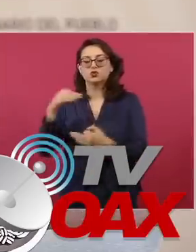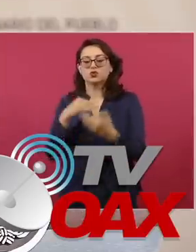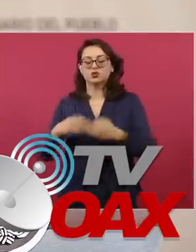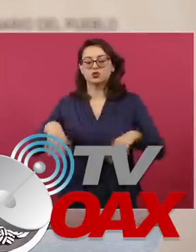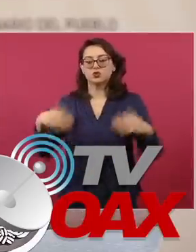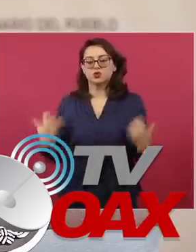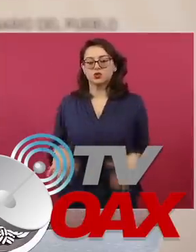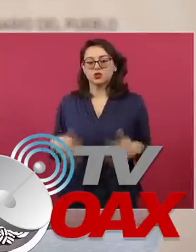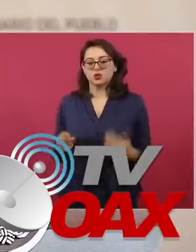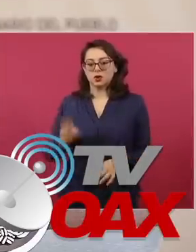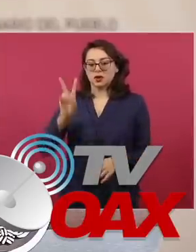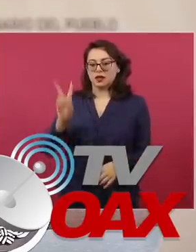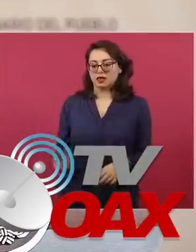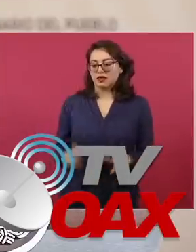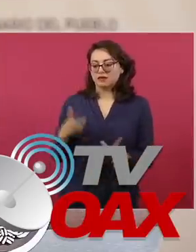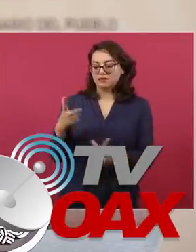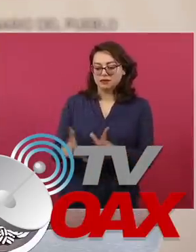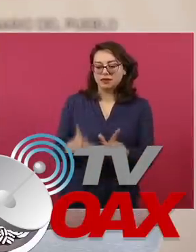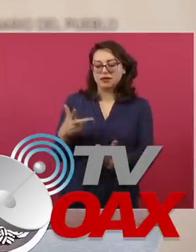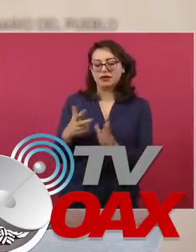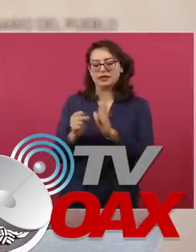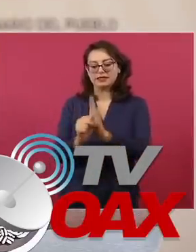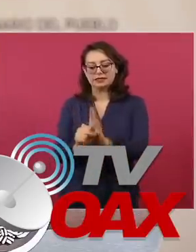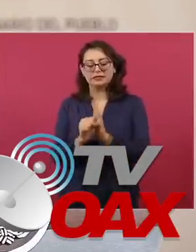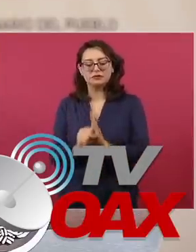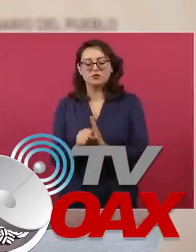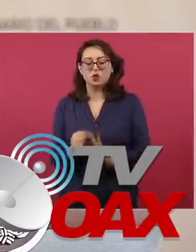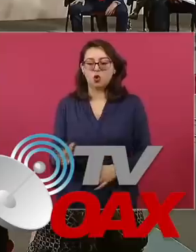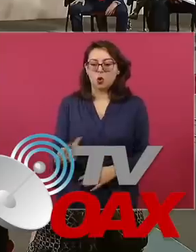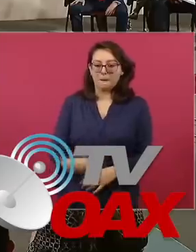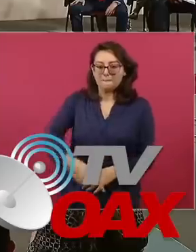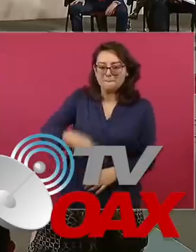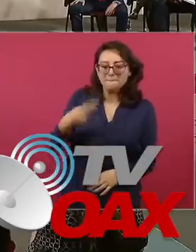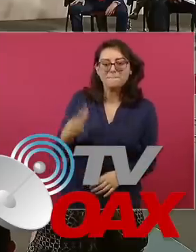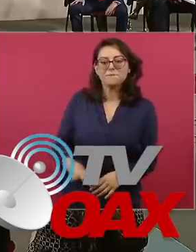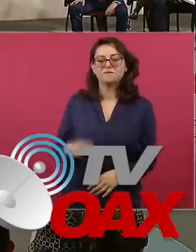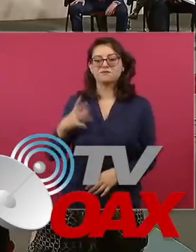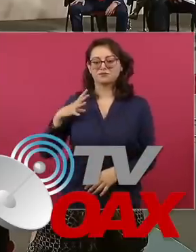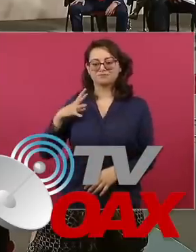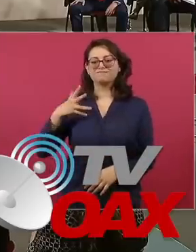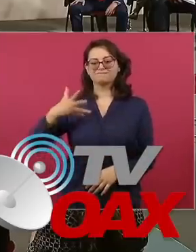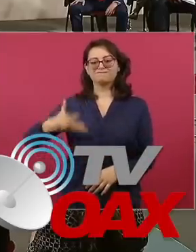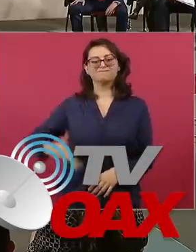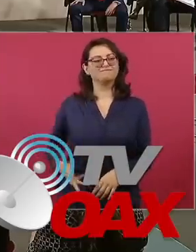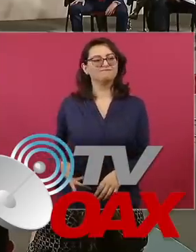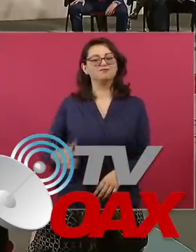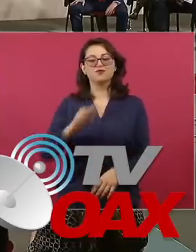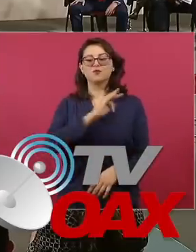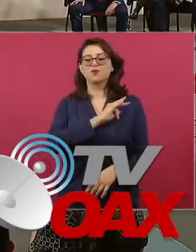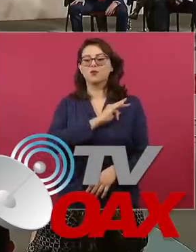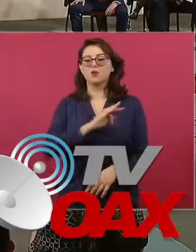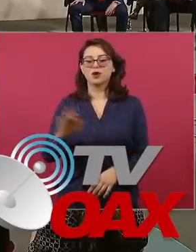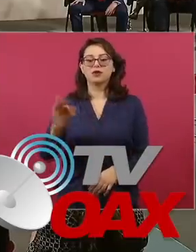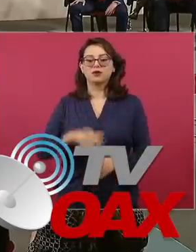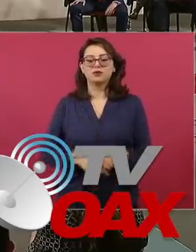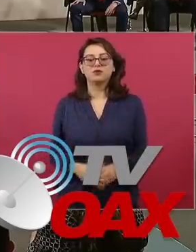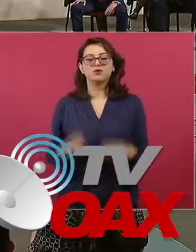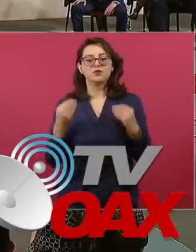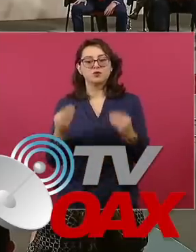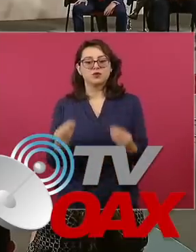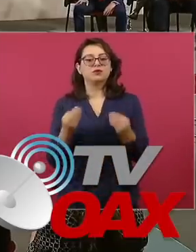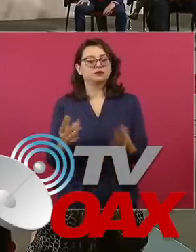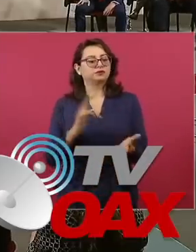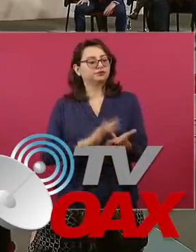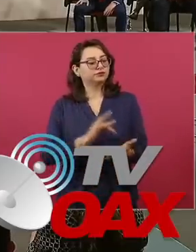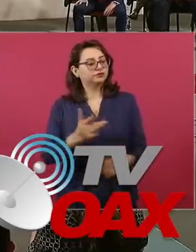donde creamos un símbolo, un emblema nacional del cual podemos sentirnos muy orgullosos. Muchas gracias, señor, por